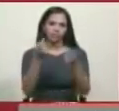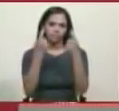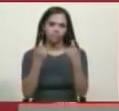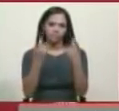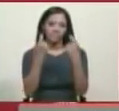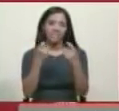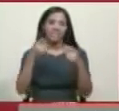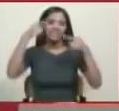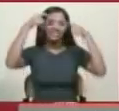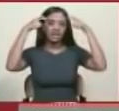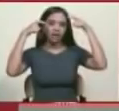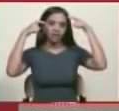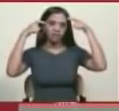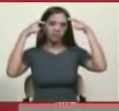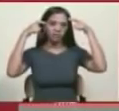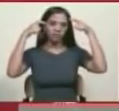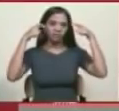Chávez.